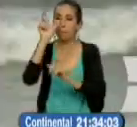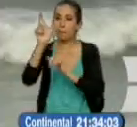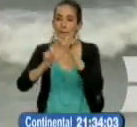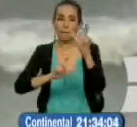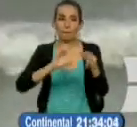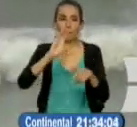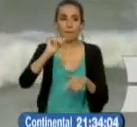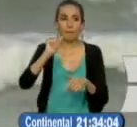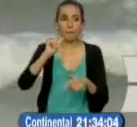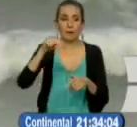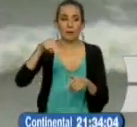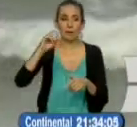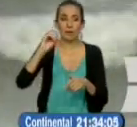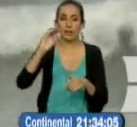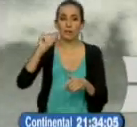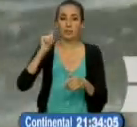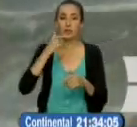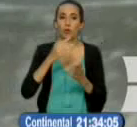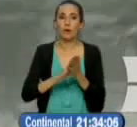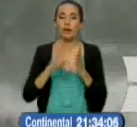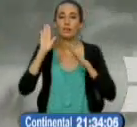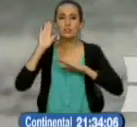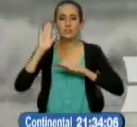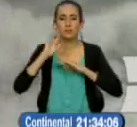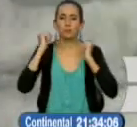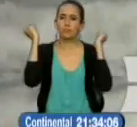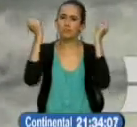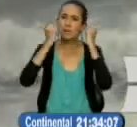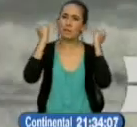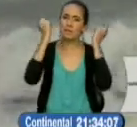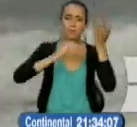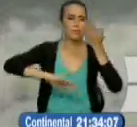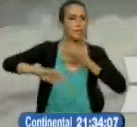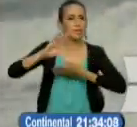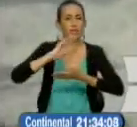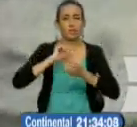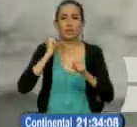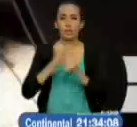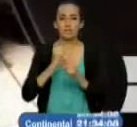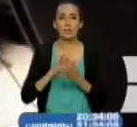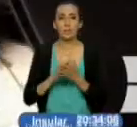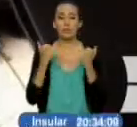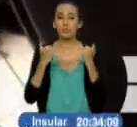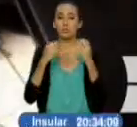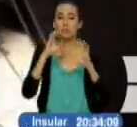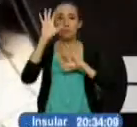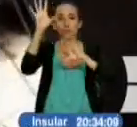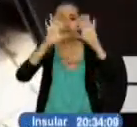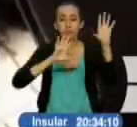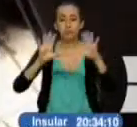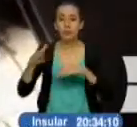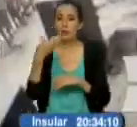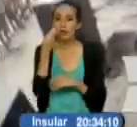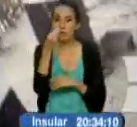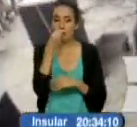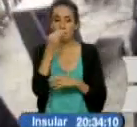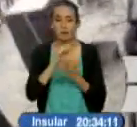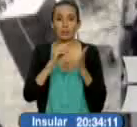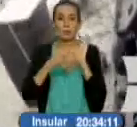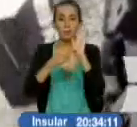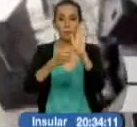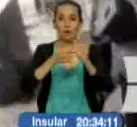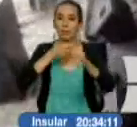en el Cantón San Vicente. Se promete entretenimiento para todas las edades y gustos. Habrá feria gastronómica, presentaciones